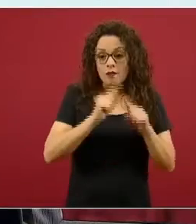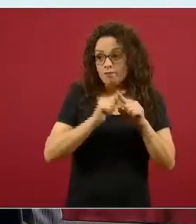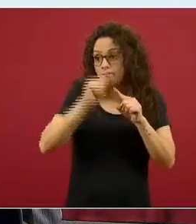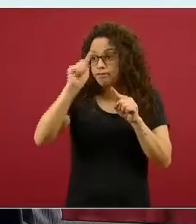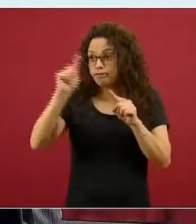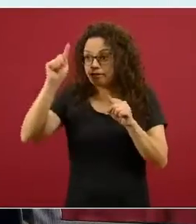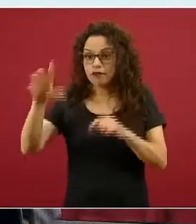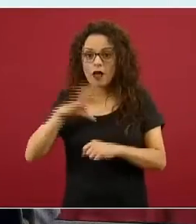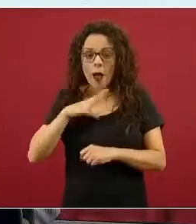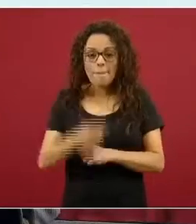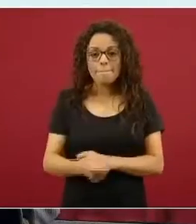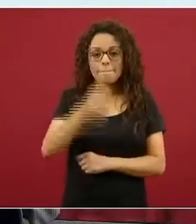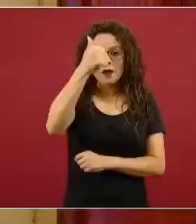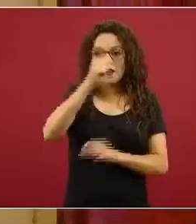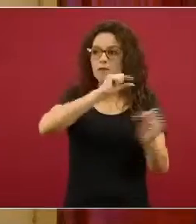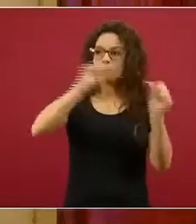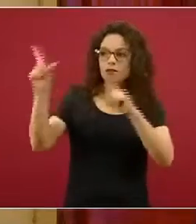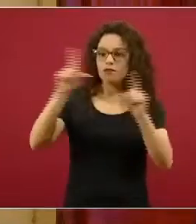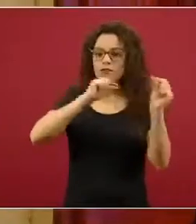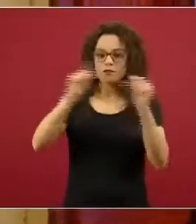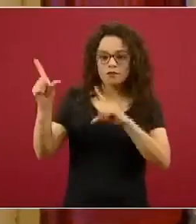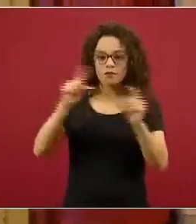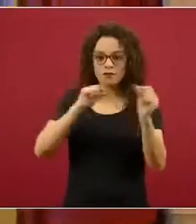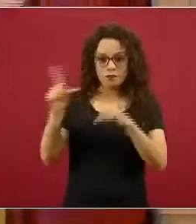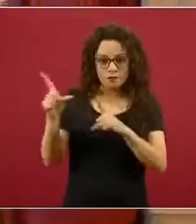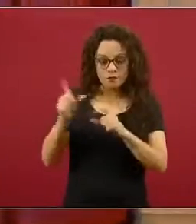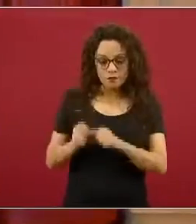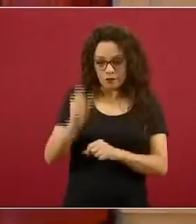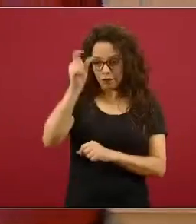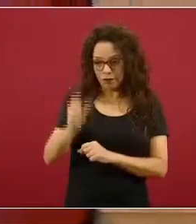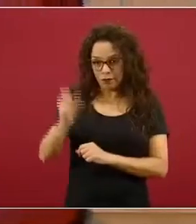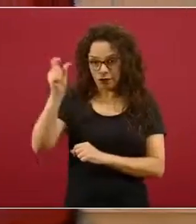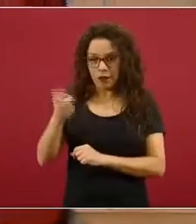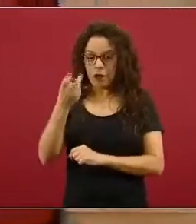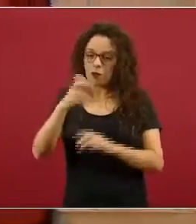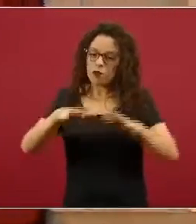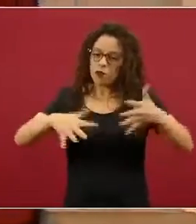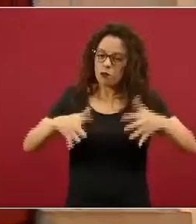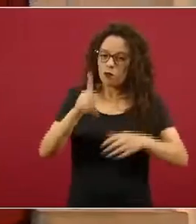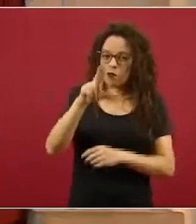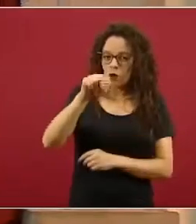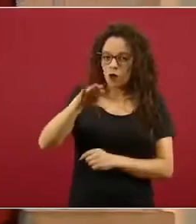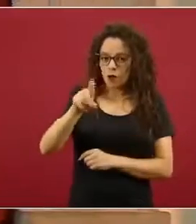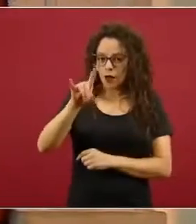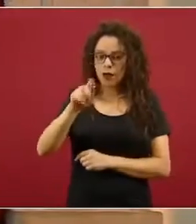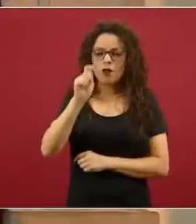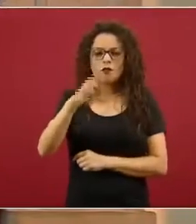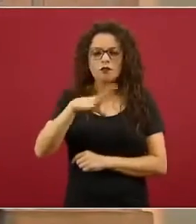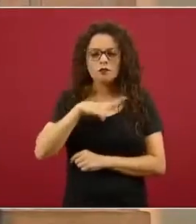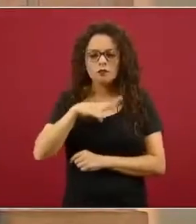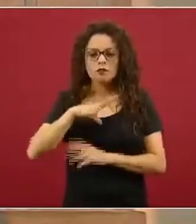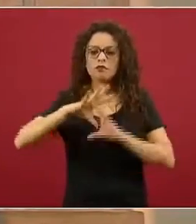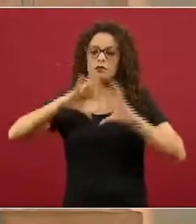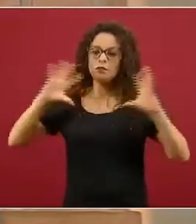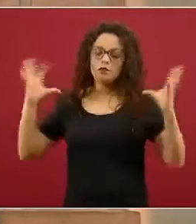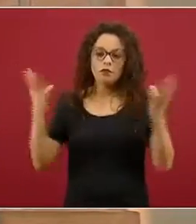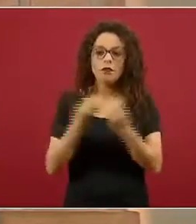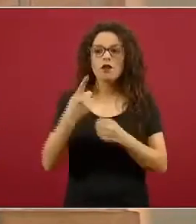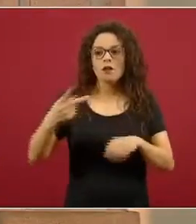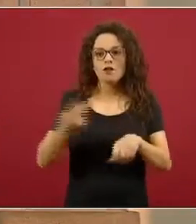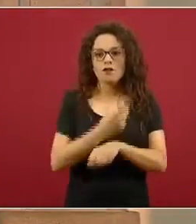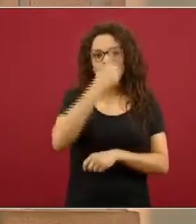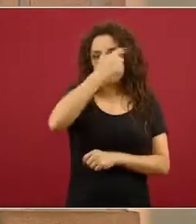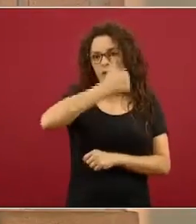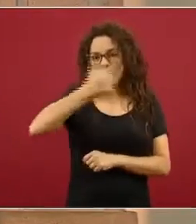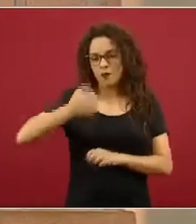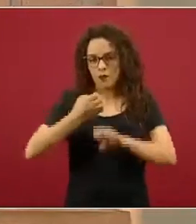primera diapositiva, la de las barras, es una curva promedio que está reflejando una gran heterogeneidad de lo que sucede en cada